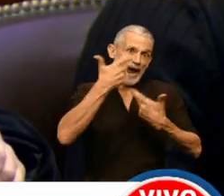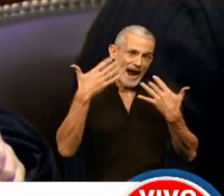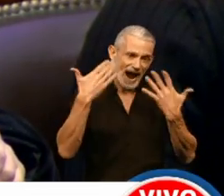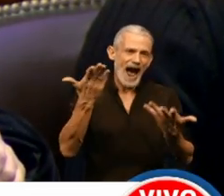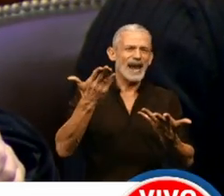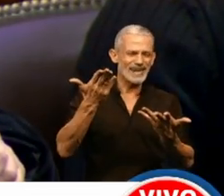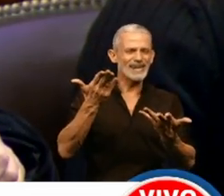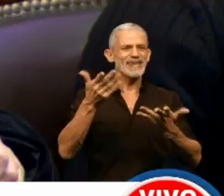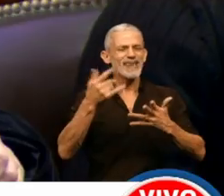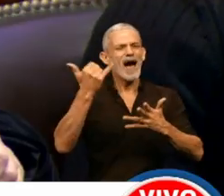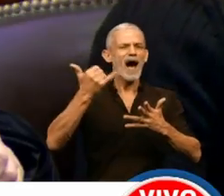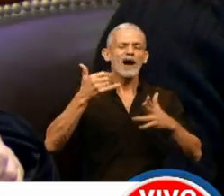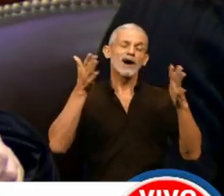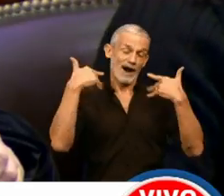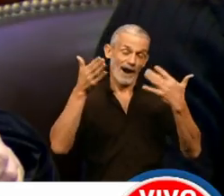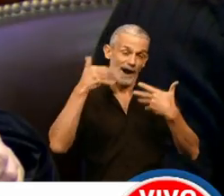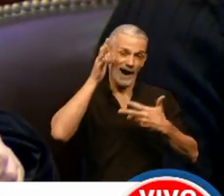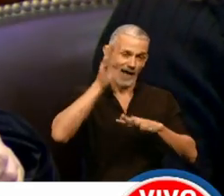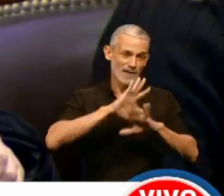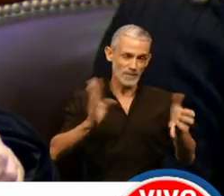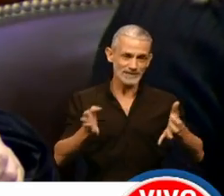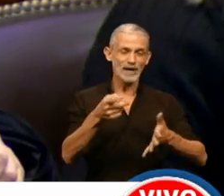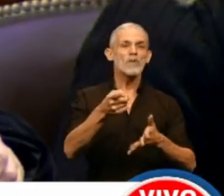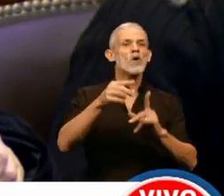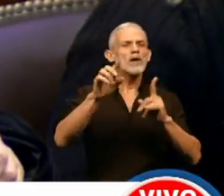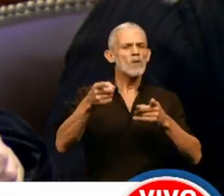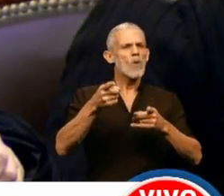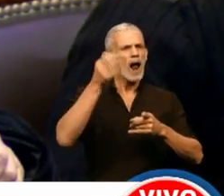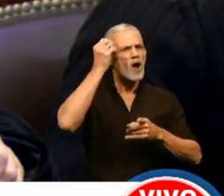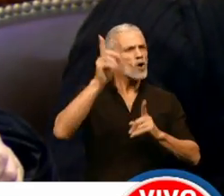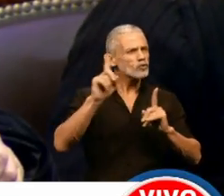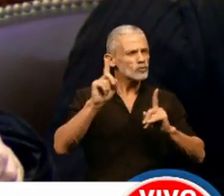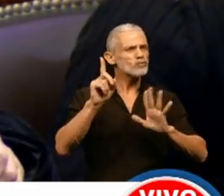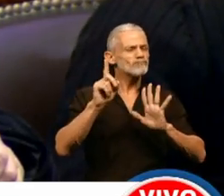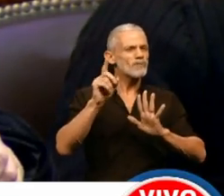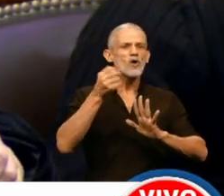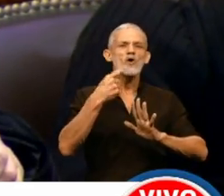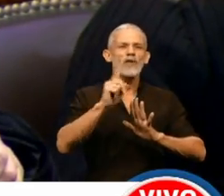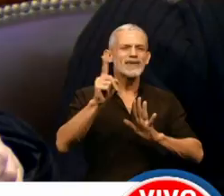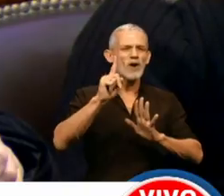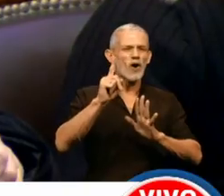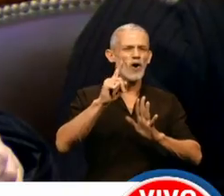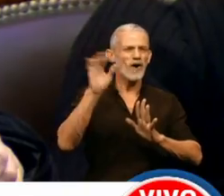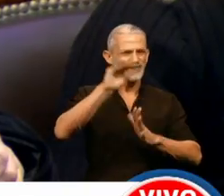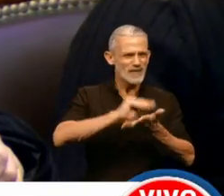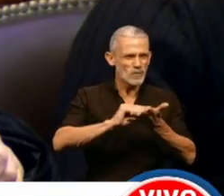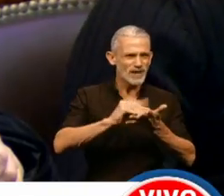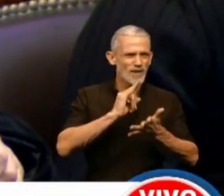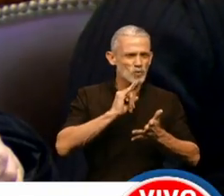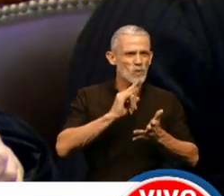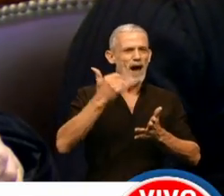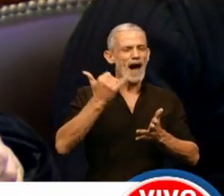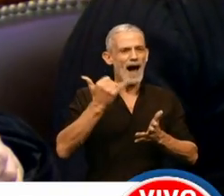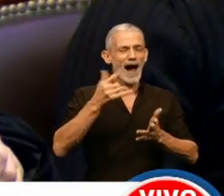subtropical donde hace mucho calor pero lo que se olvidó decir a la diputada tucumana preopinante es que tenemos